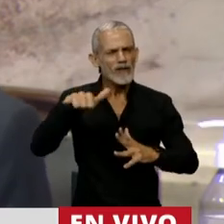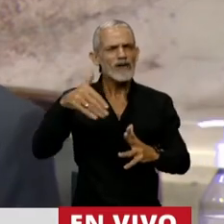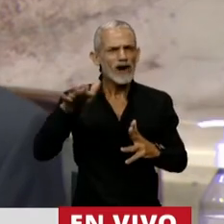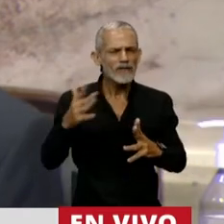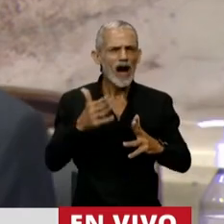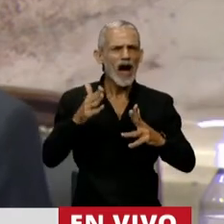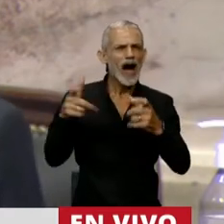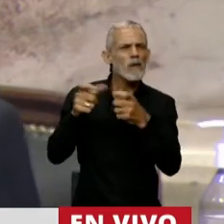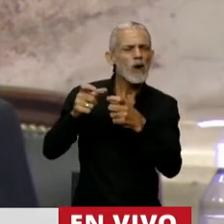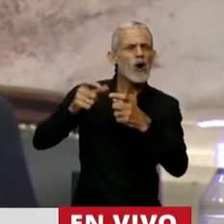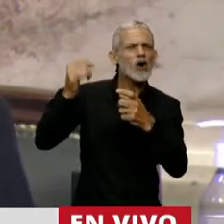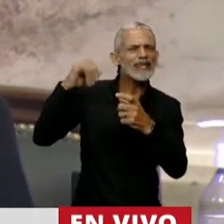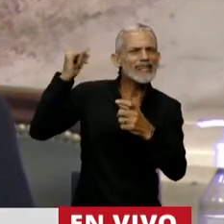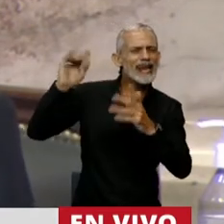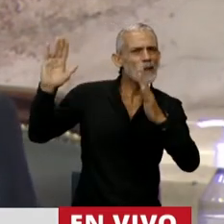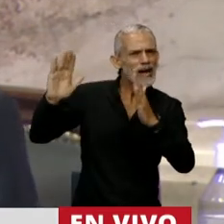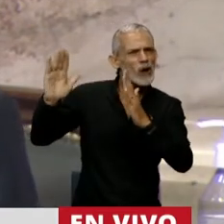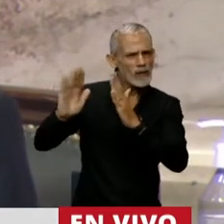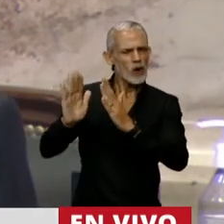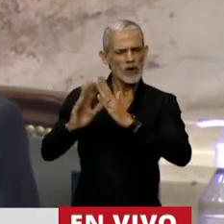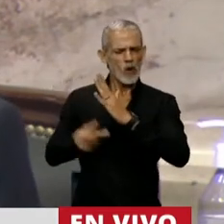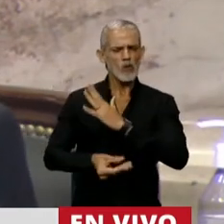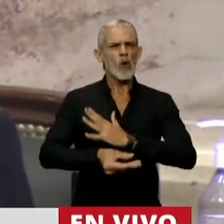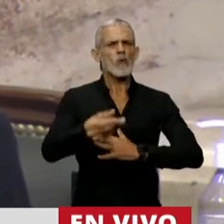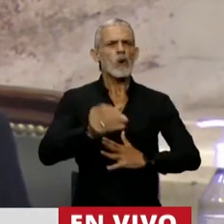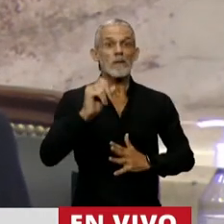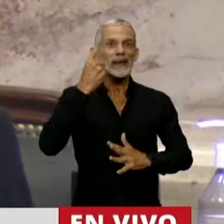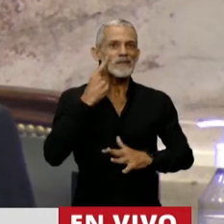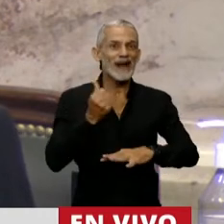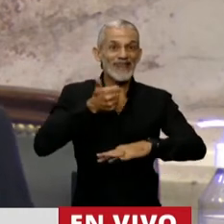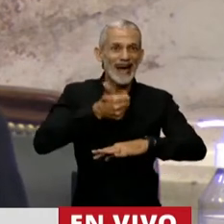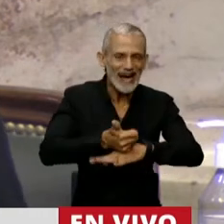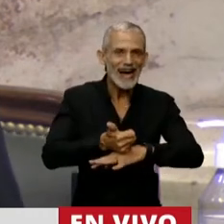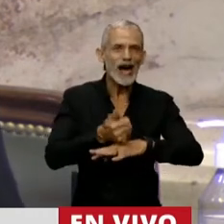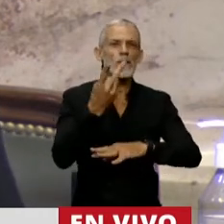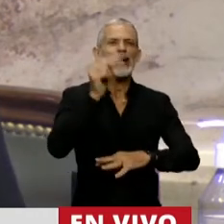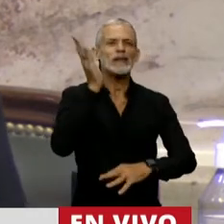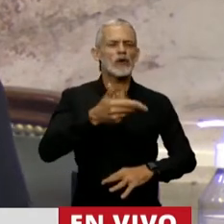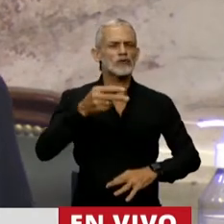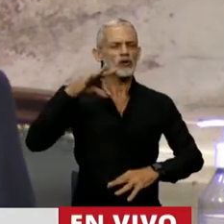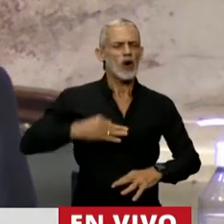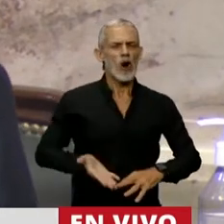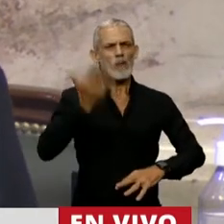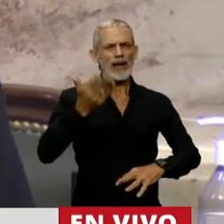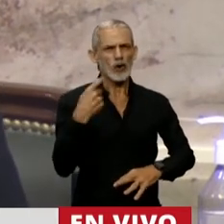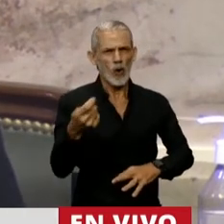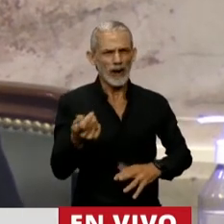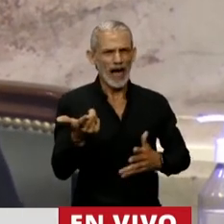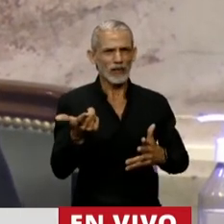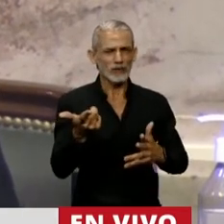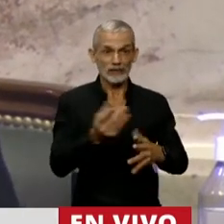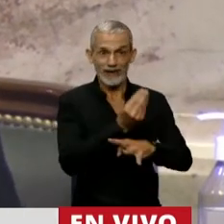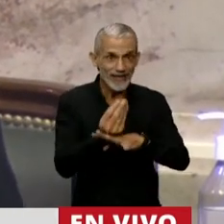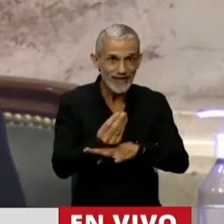las LELIC, los intereses de las LELIC, iba a aumentar el primer día de su gestión el 20% de los jubilados. Y